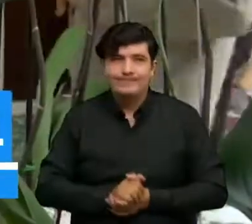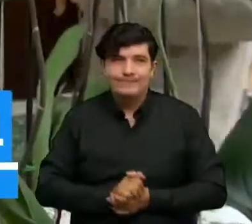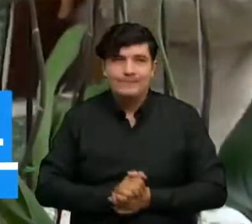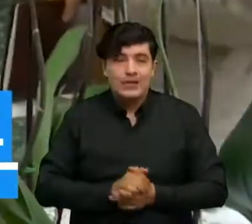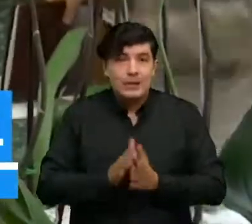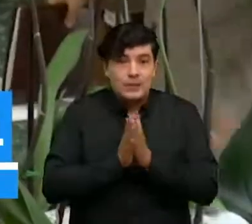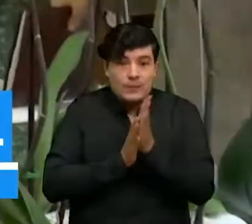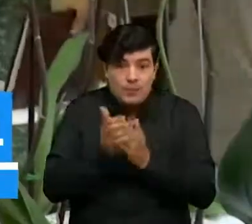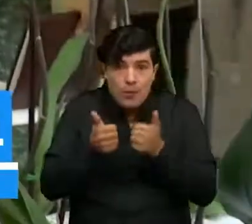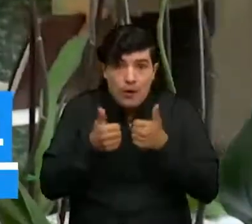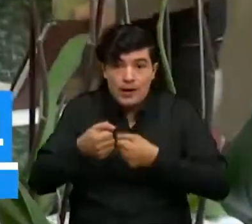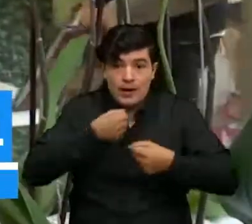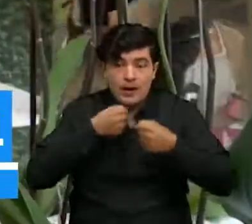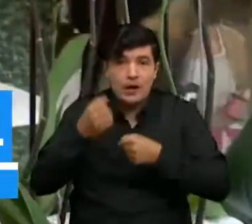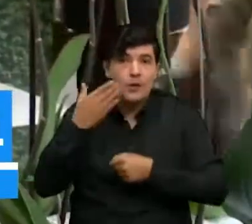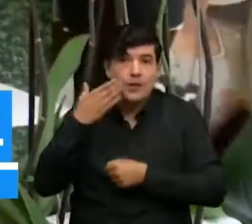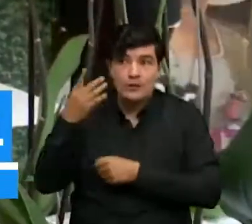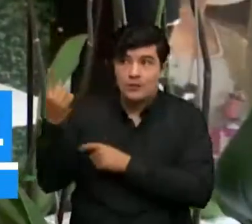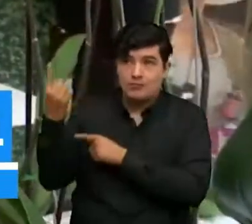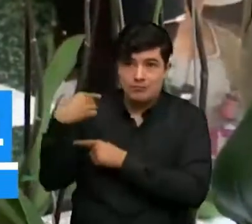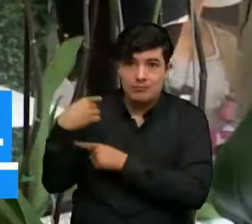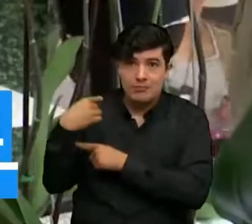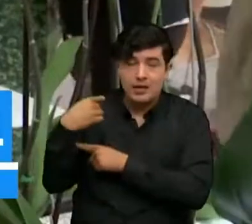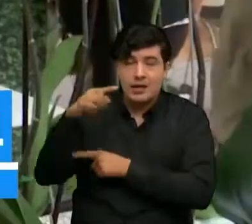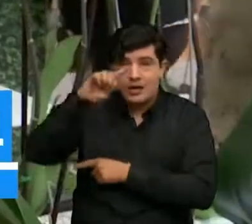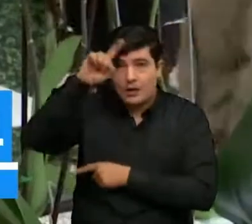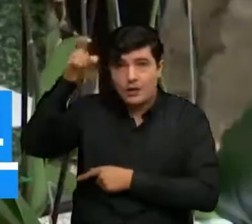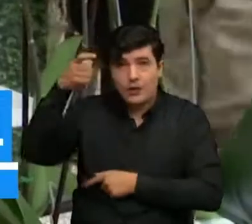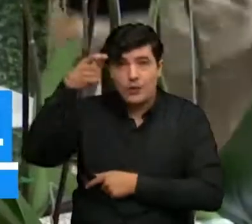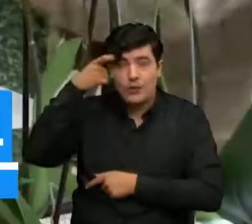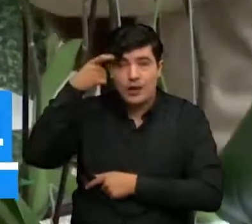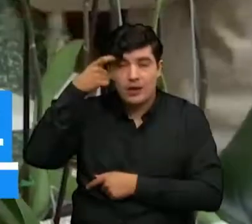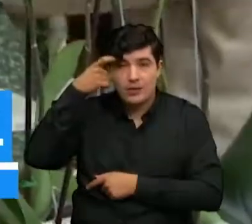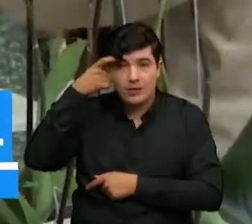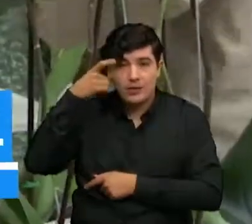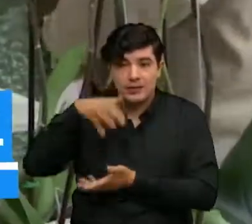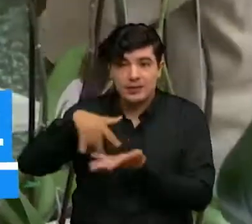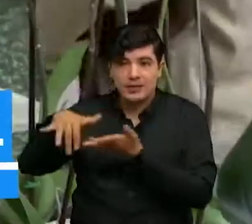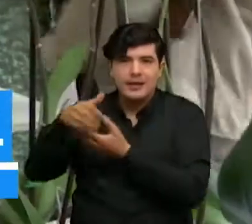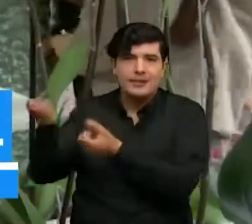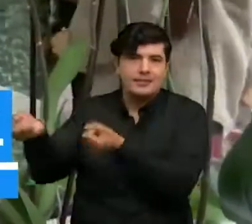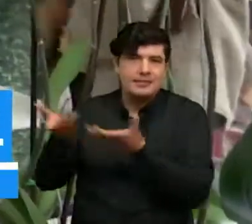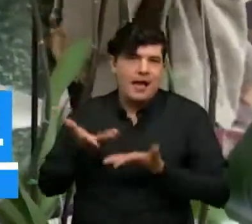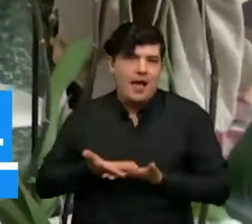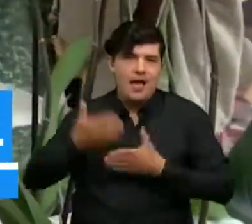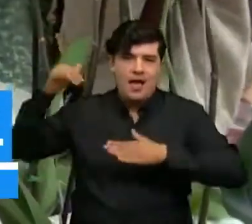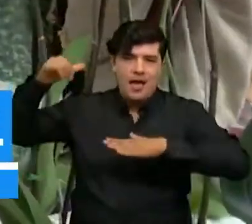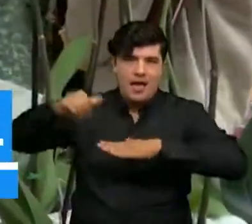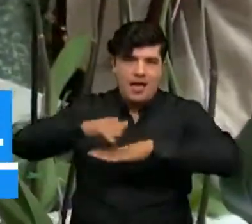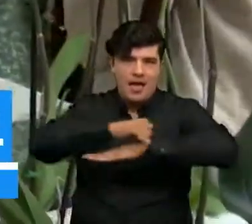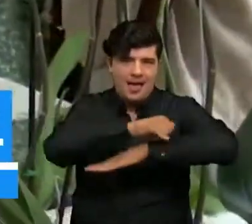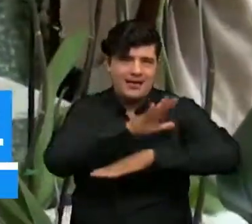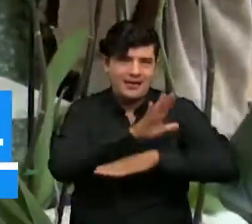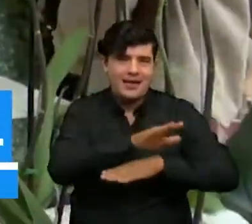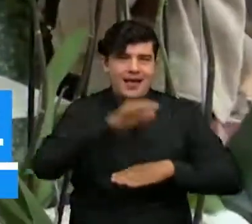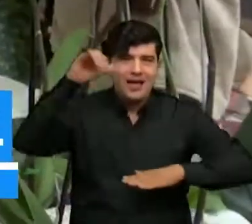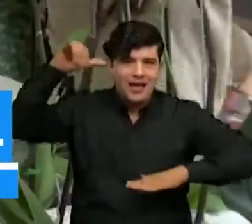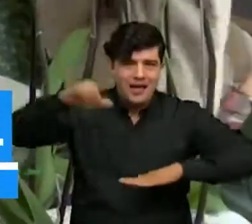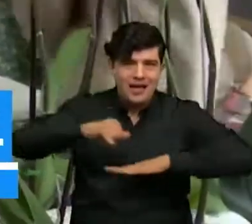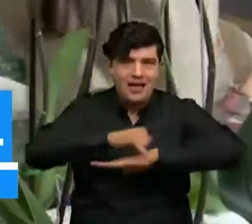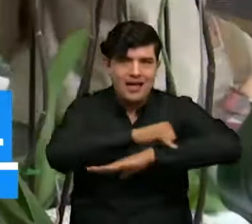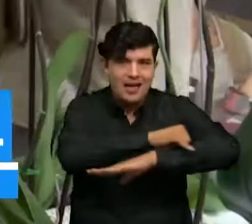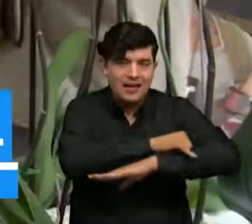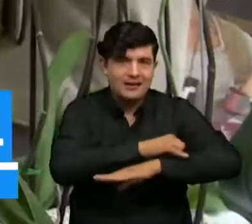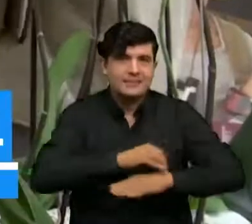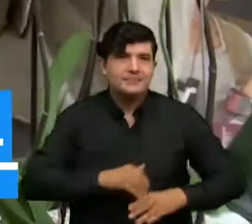ya en septiembre ya Gobernación entrega el terminal, tenemos una pista fabulosa. El aeródromo se opera desde